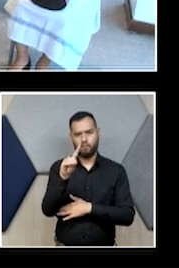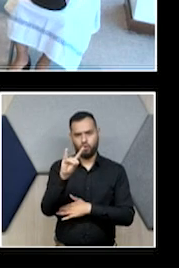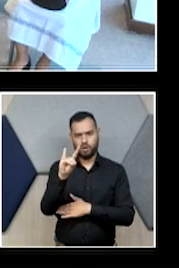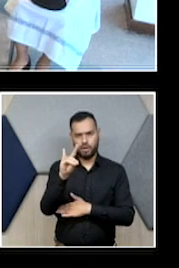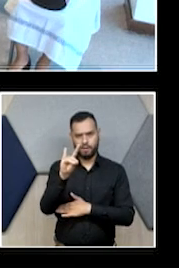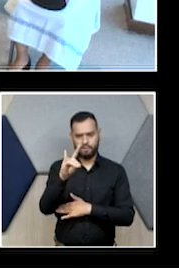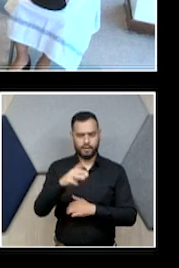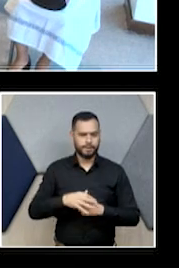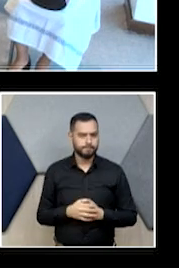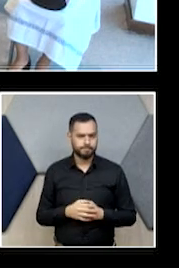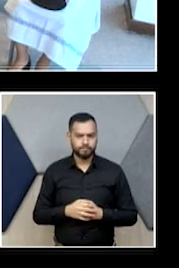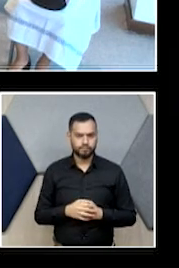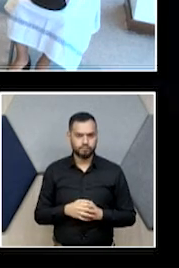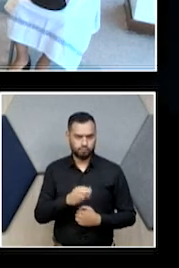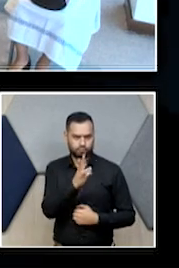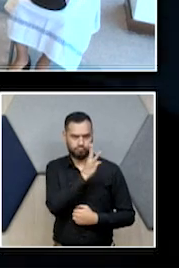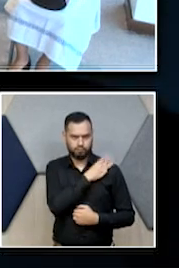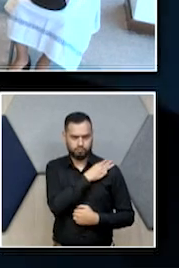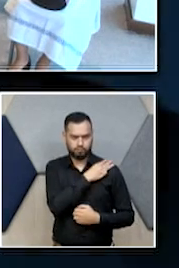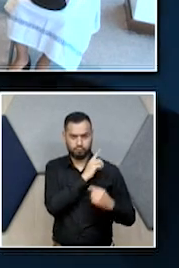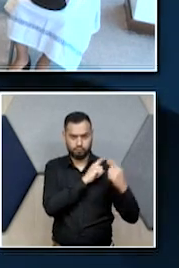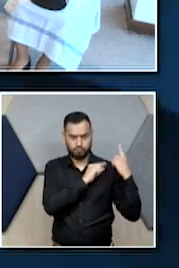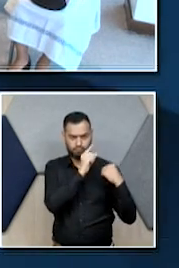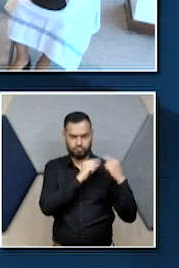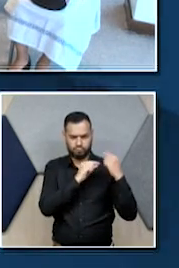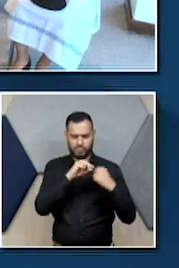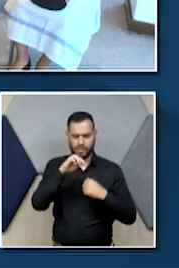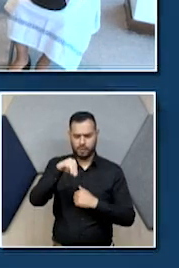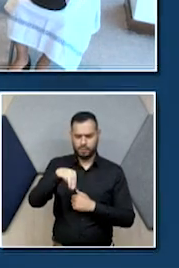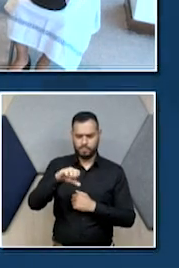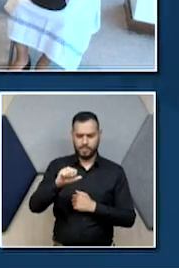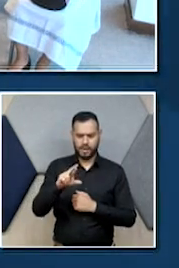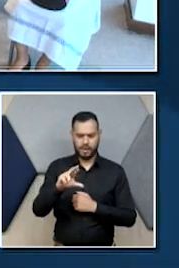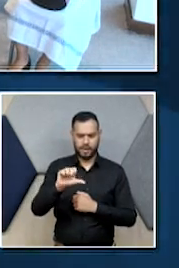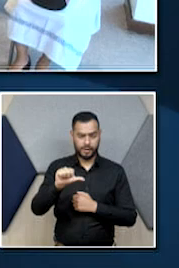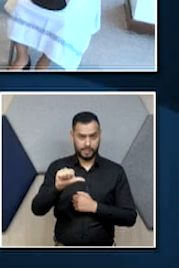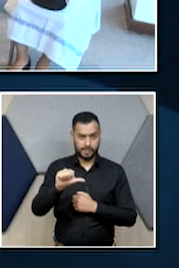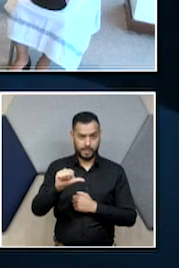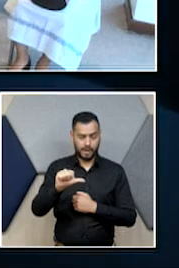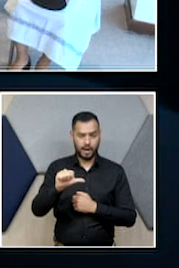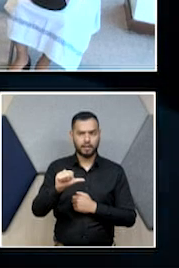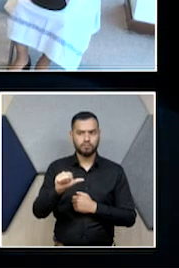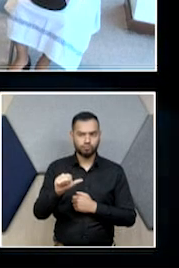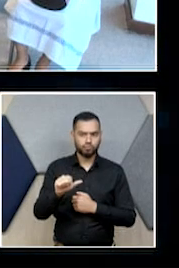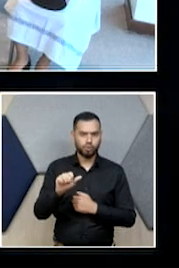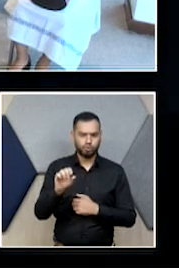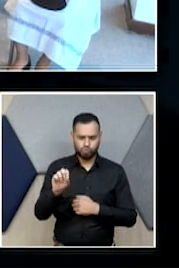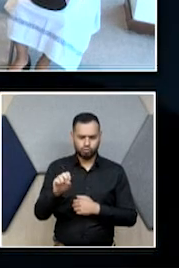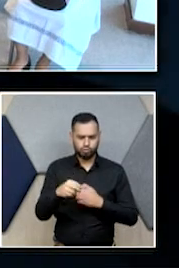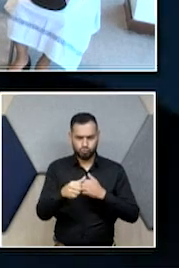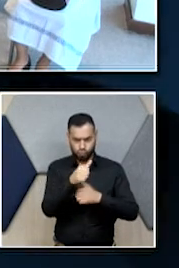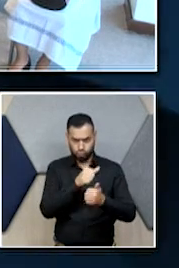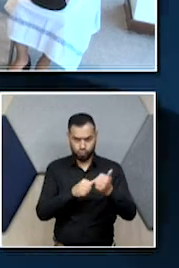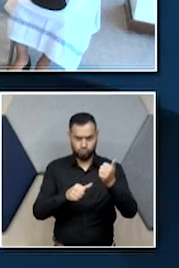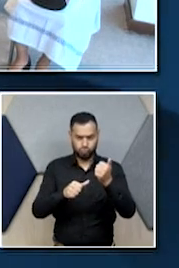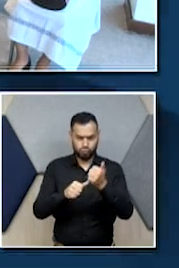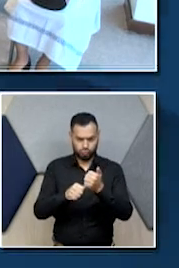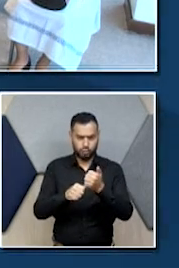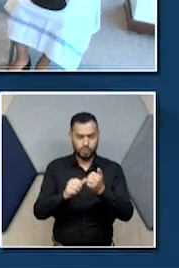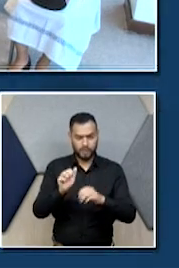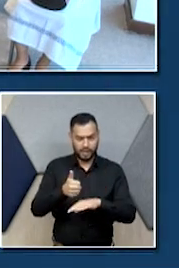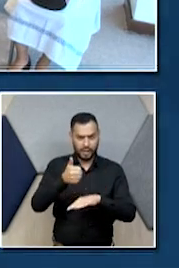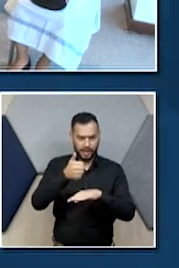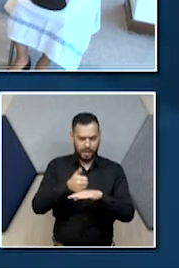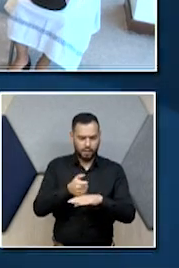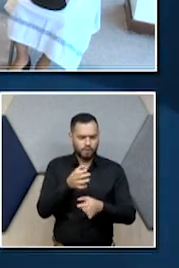mayor general María Paulina Leguizamón Zárate, subjefe de Estado Mayor Jurídico